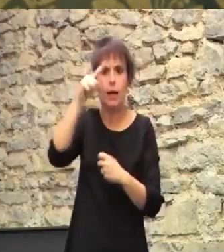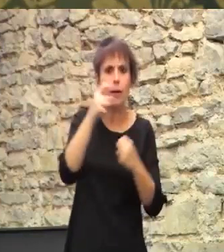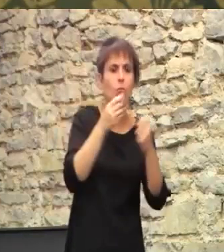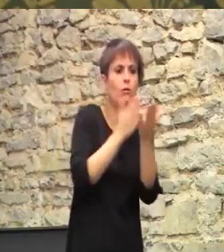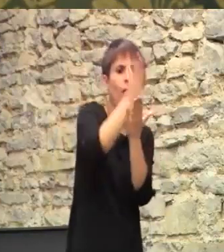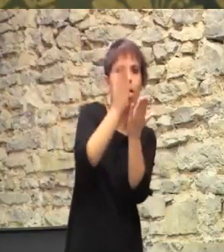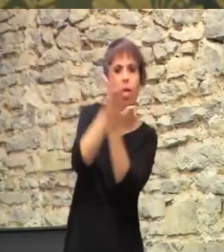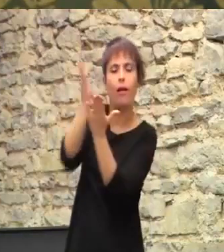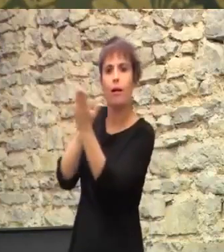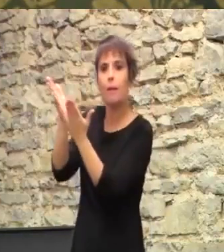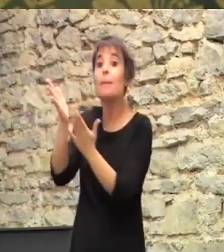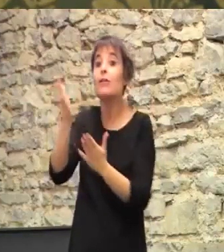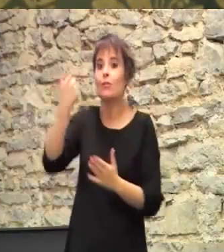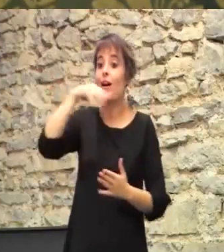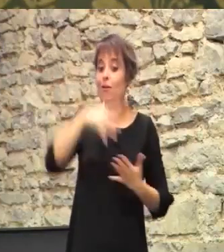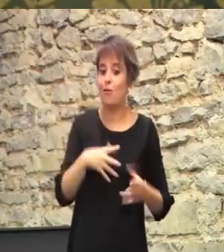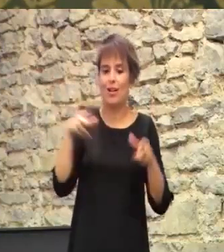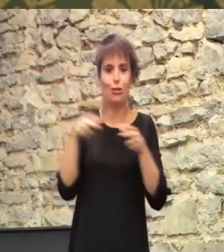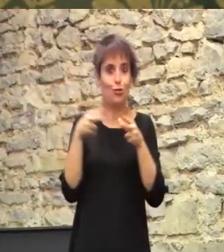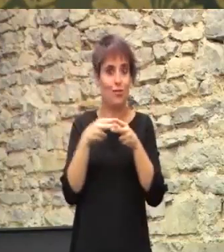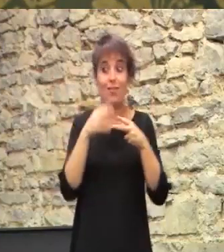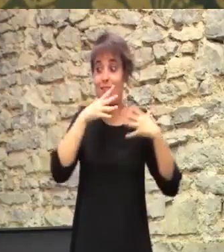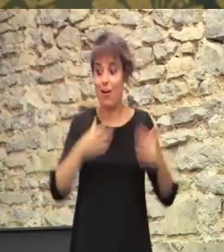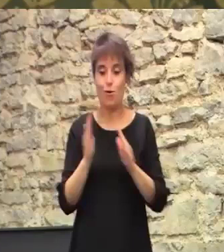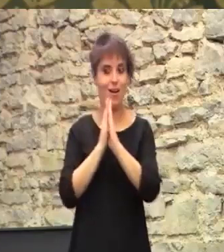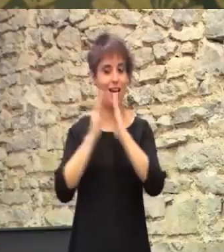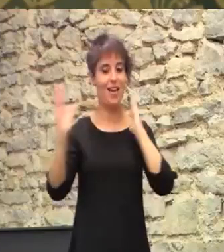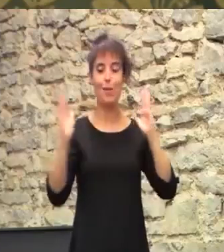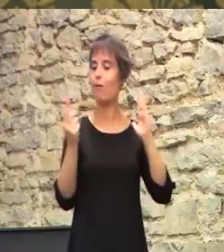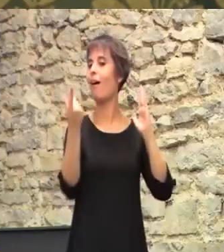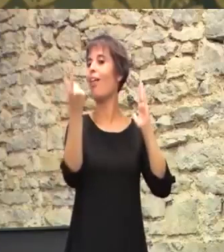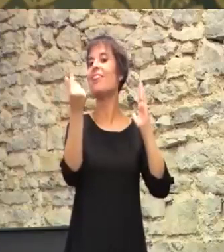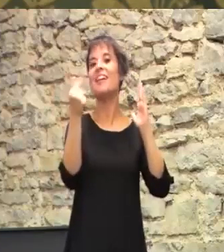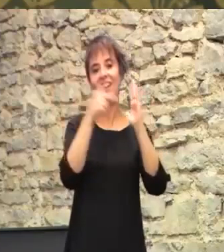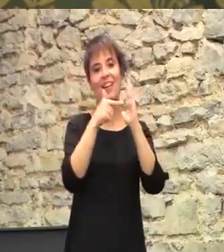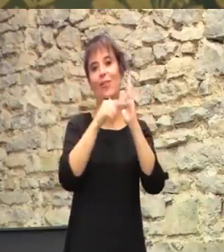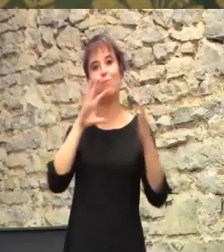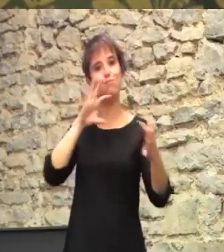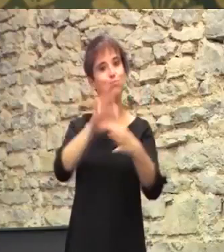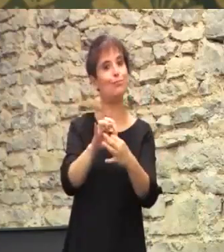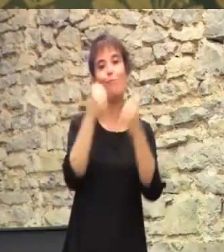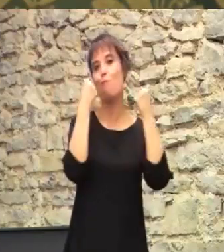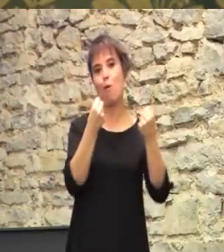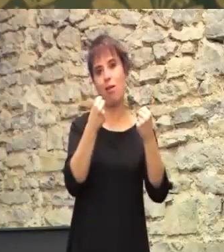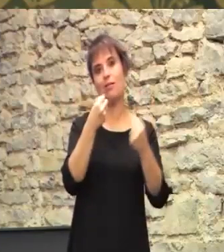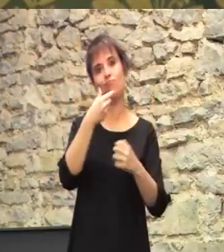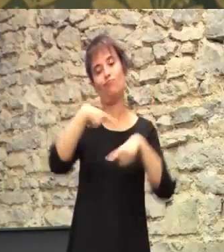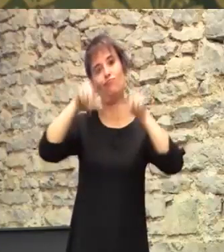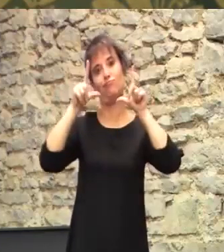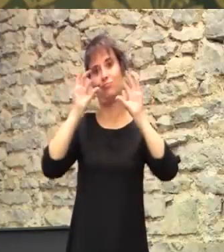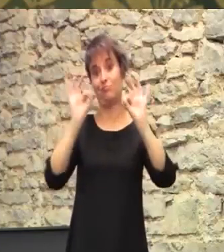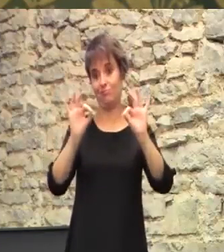pero que en nuestra sociedad y en esta época de la historia el dinero es uno de los recursos privilegiados de poder